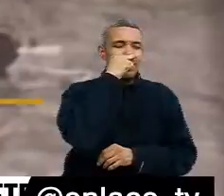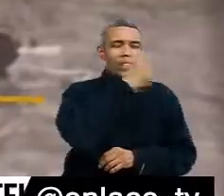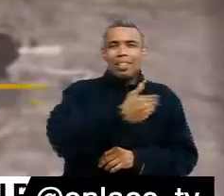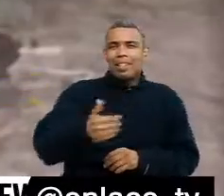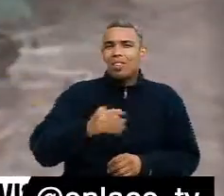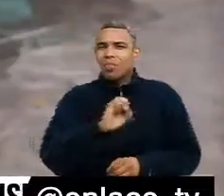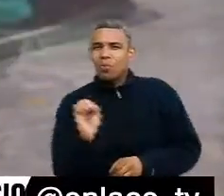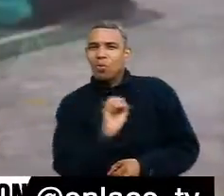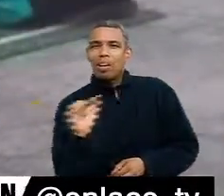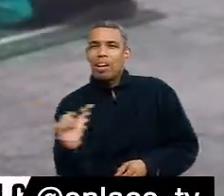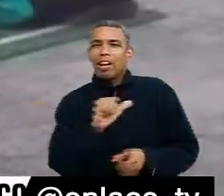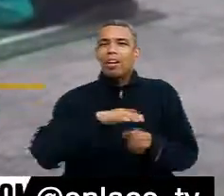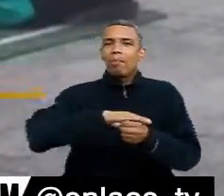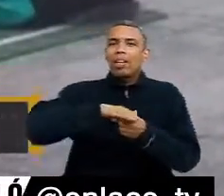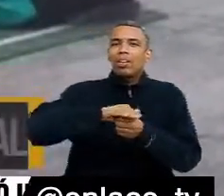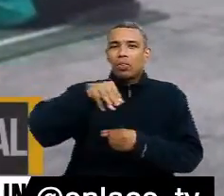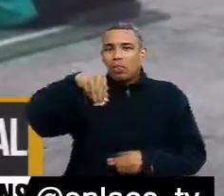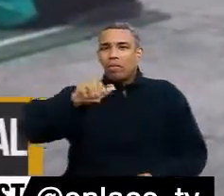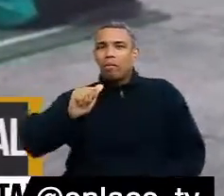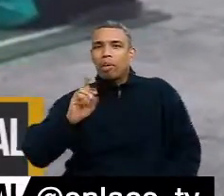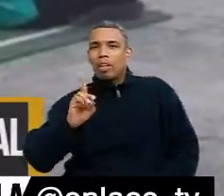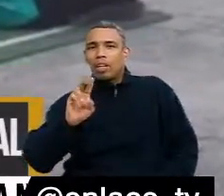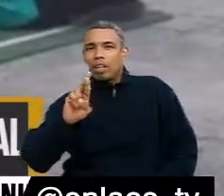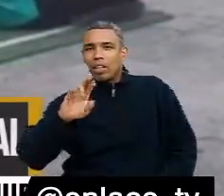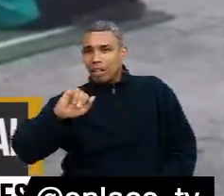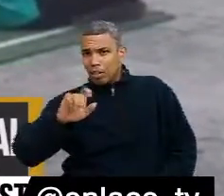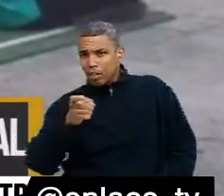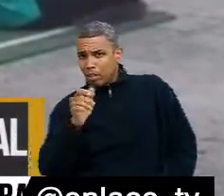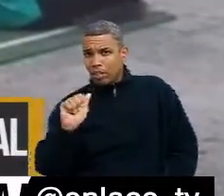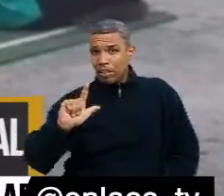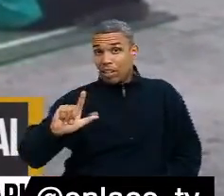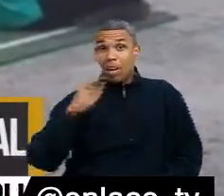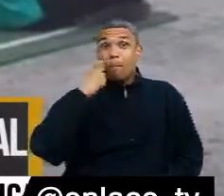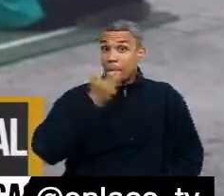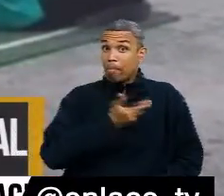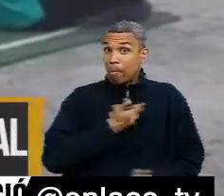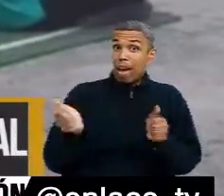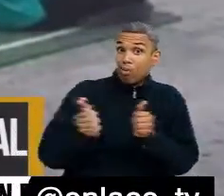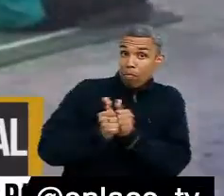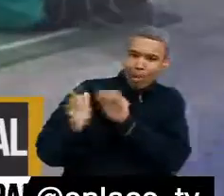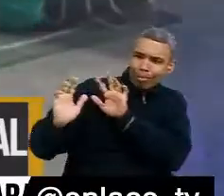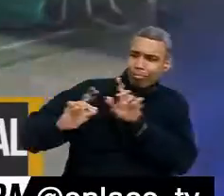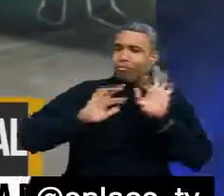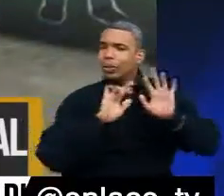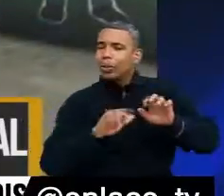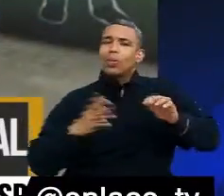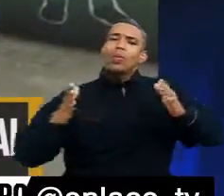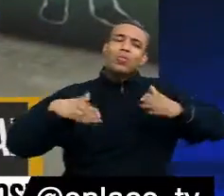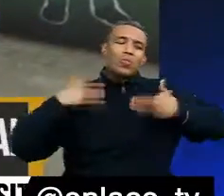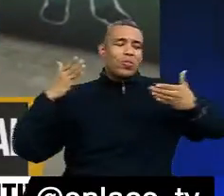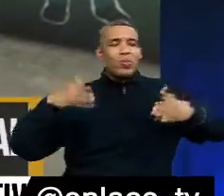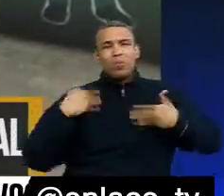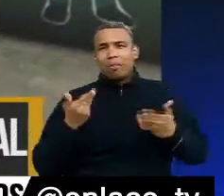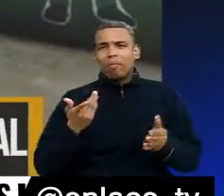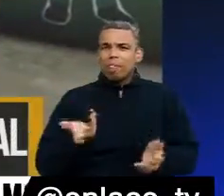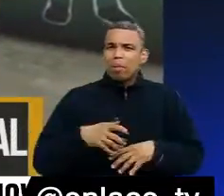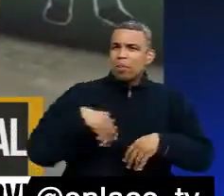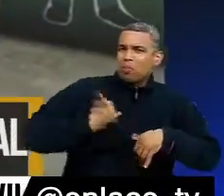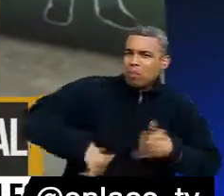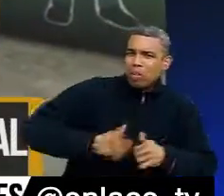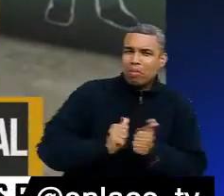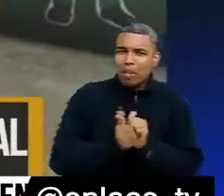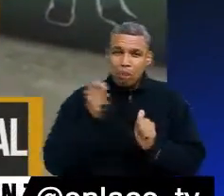niñas del barrio El Madrigal, quienes acompañados de sus padres de familia disfrutaron de una tarde llena de alegría. Actividades lúdicas, deportivas